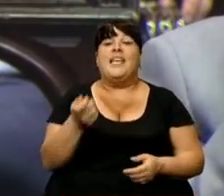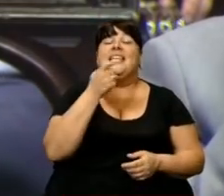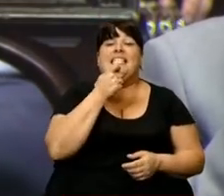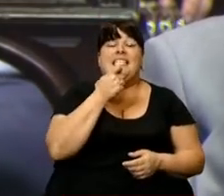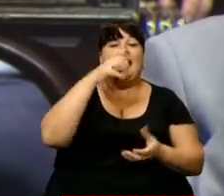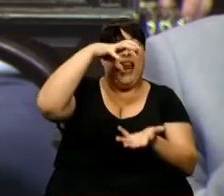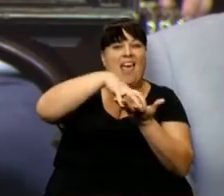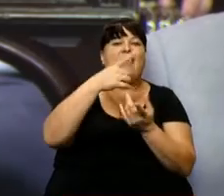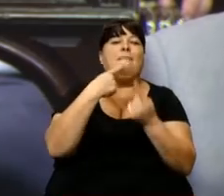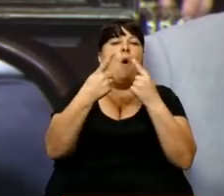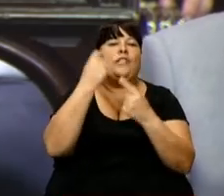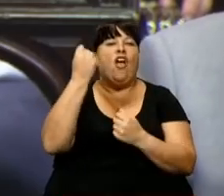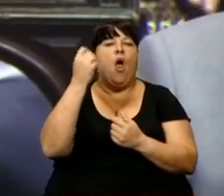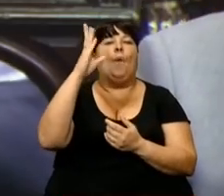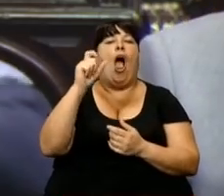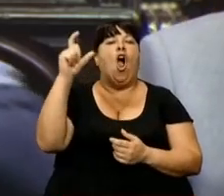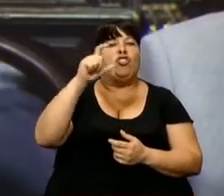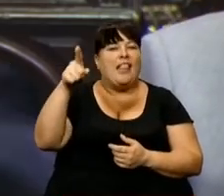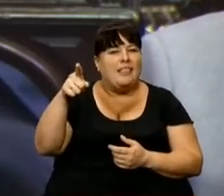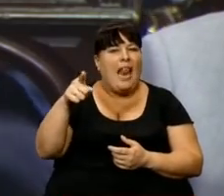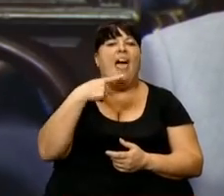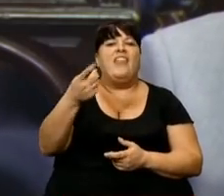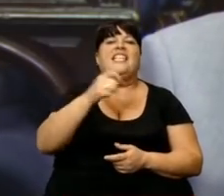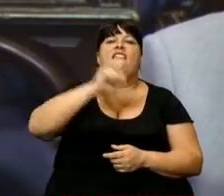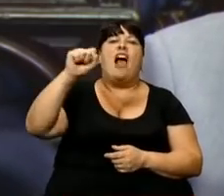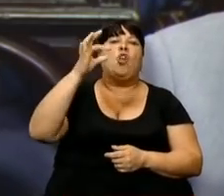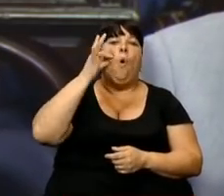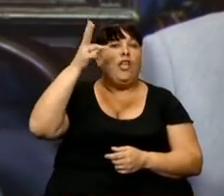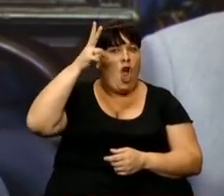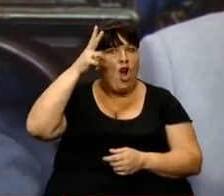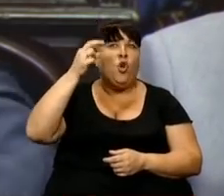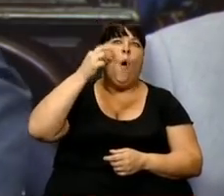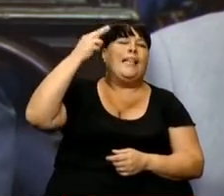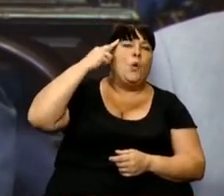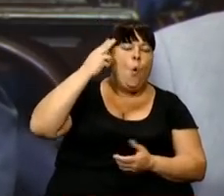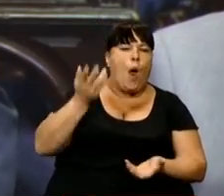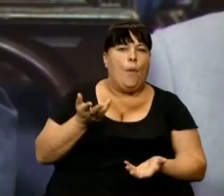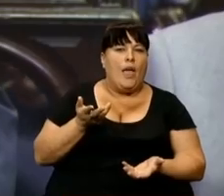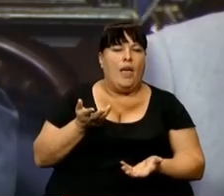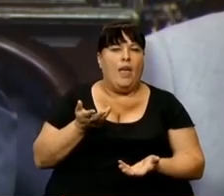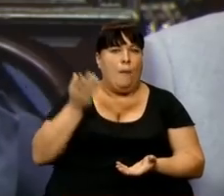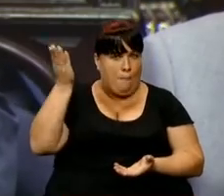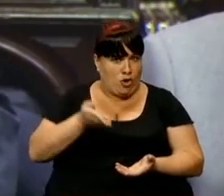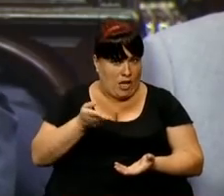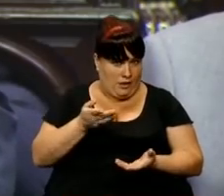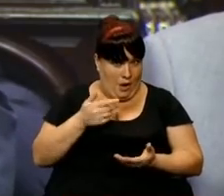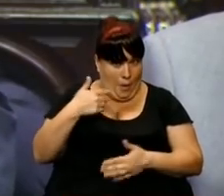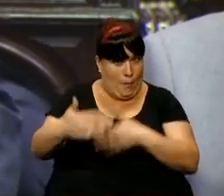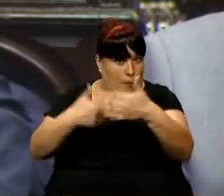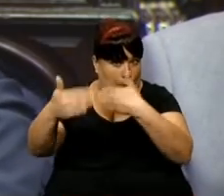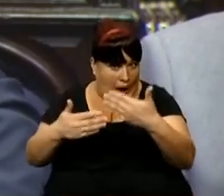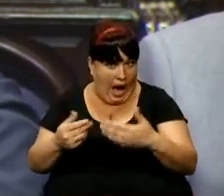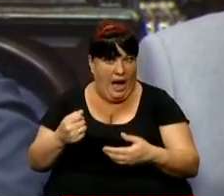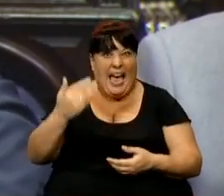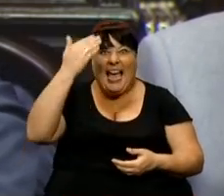los consultores económicos del Central indican una inflación del 48-49, vamos a crecer